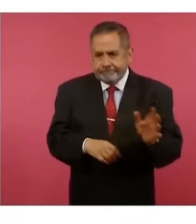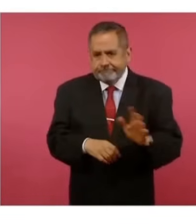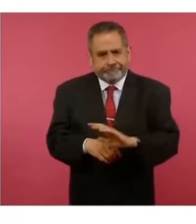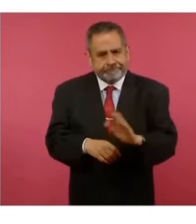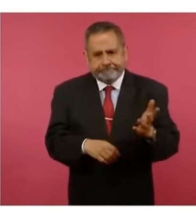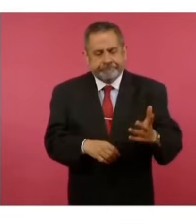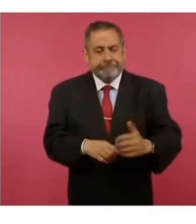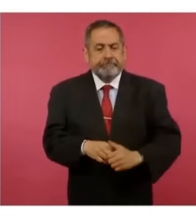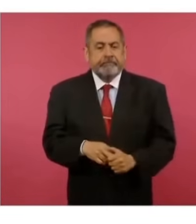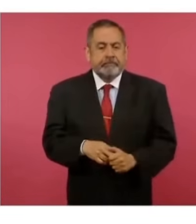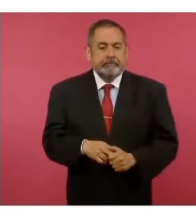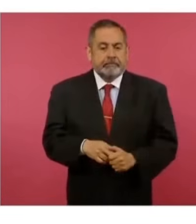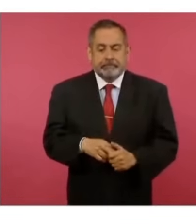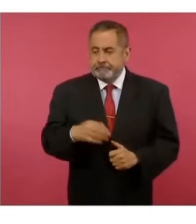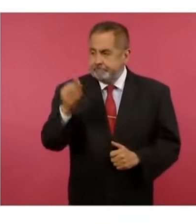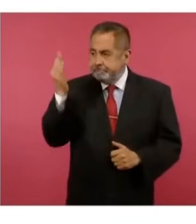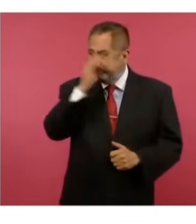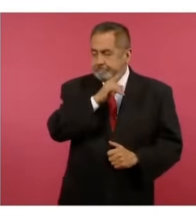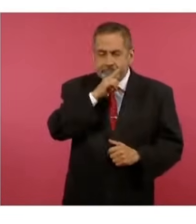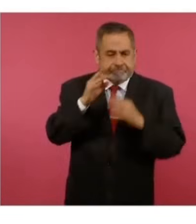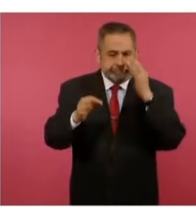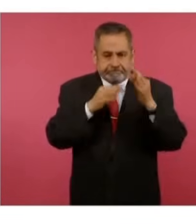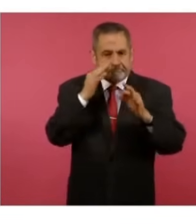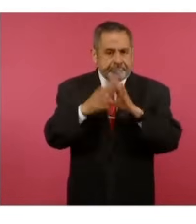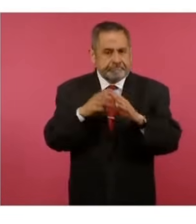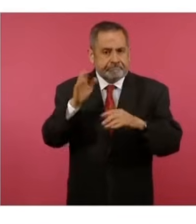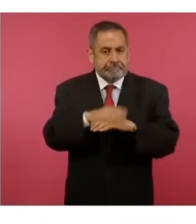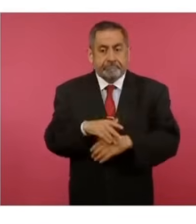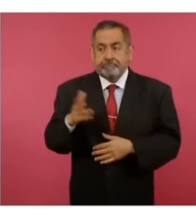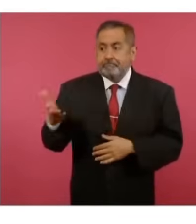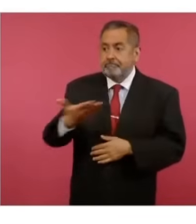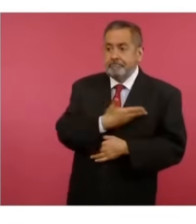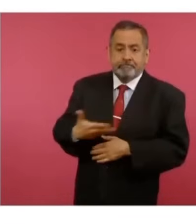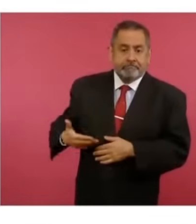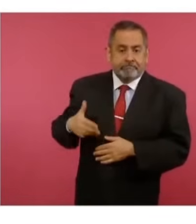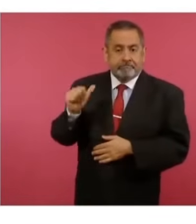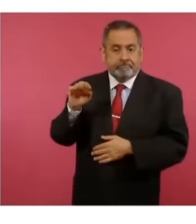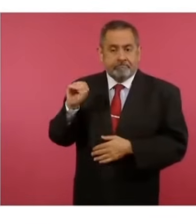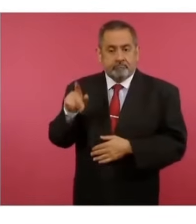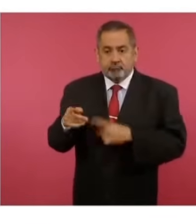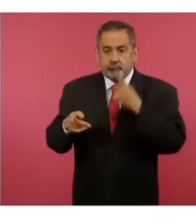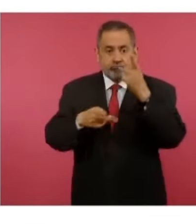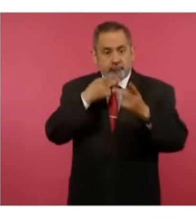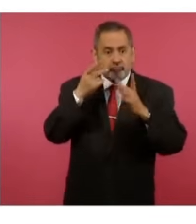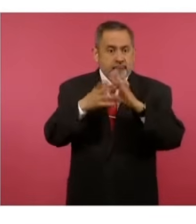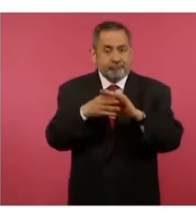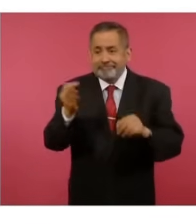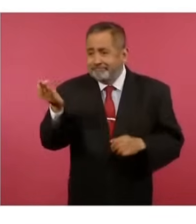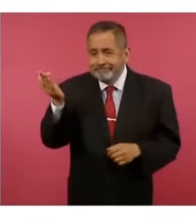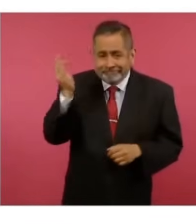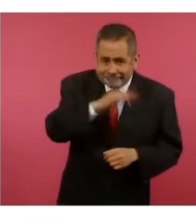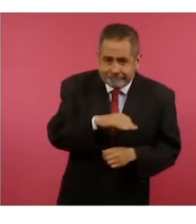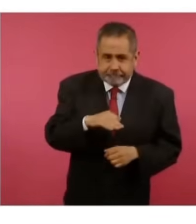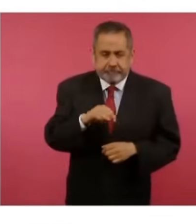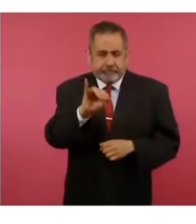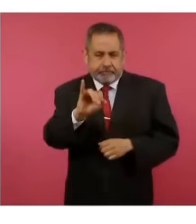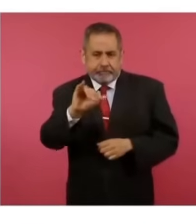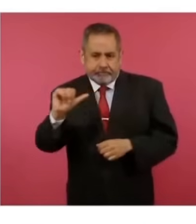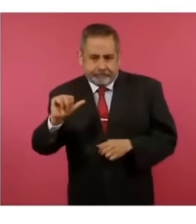Estas fakes de Noticieros Nacionales y del presidente López Obrador generando videos falsos con